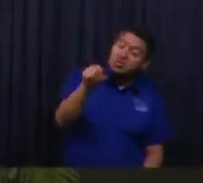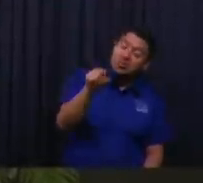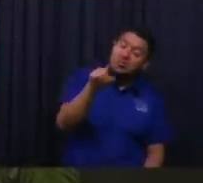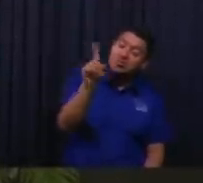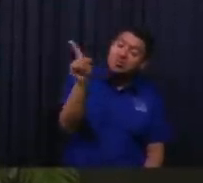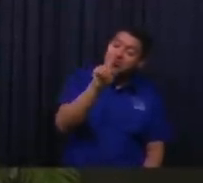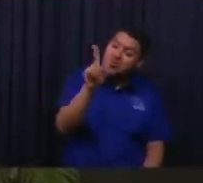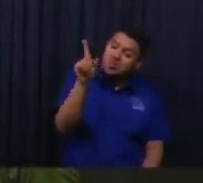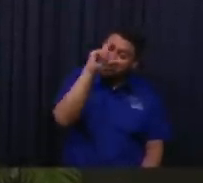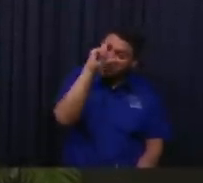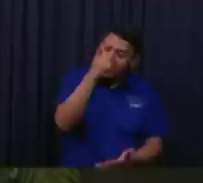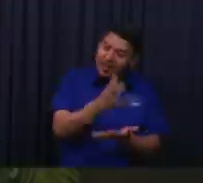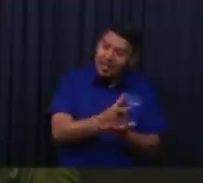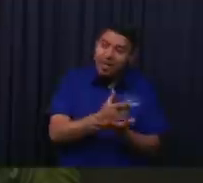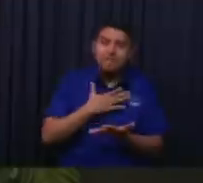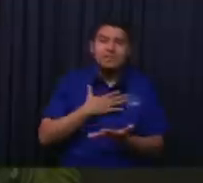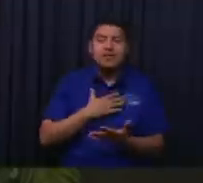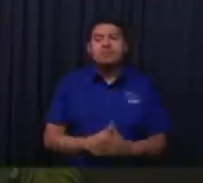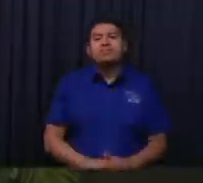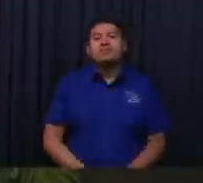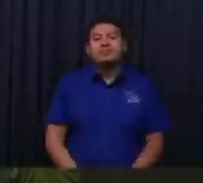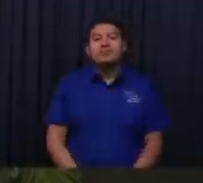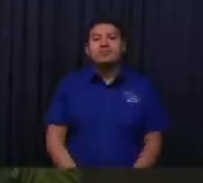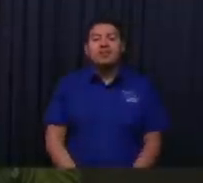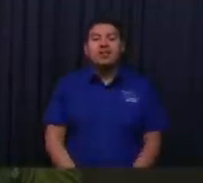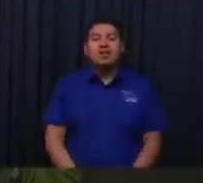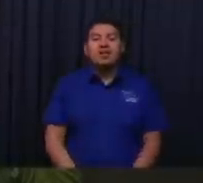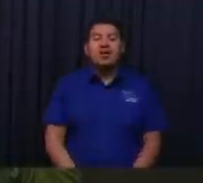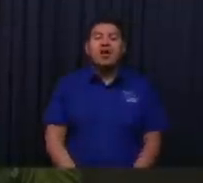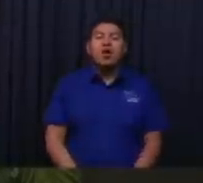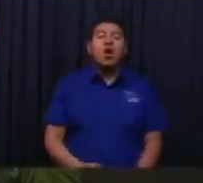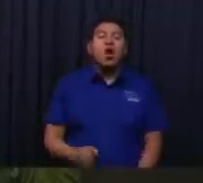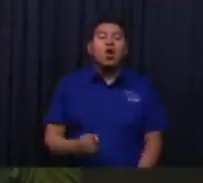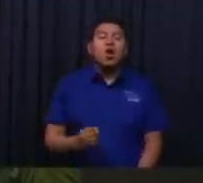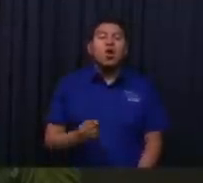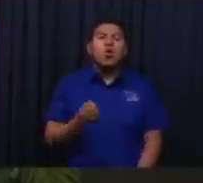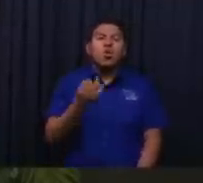¿Cuántos creen que es un deleite ver el rostro del enemigo?